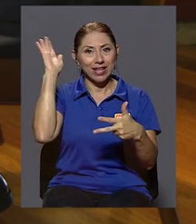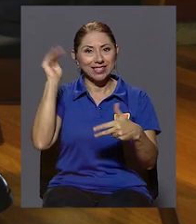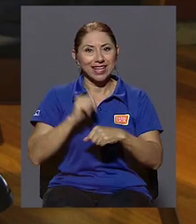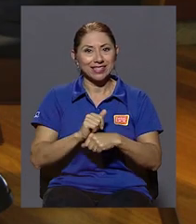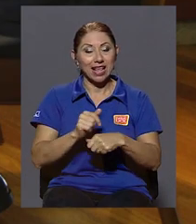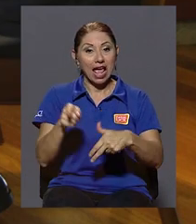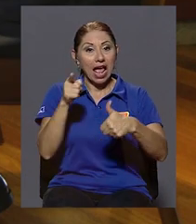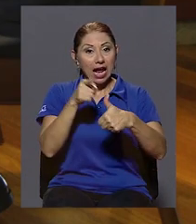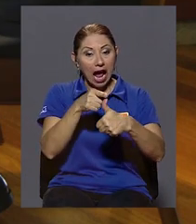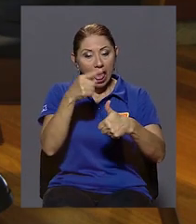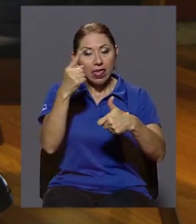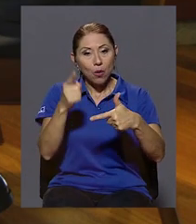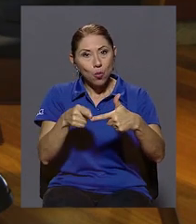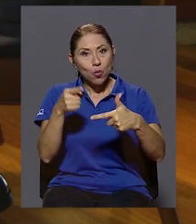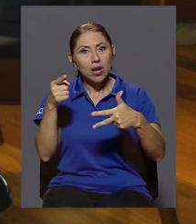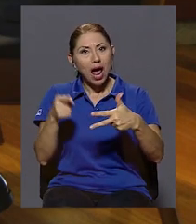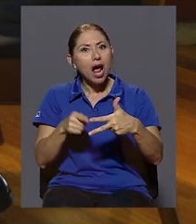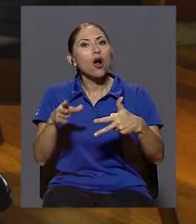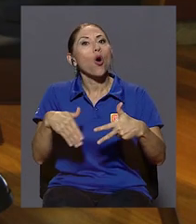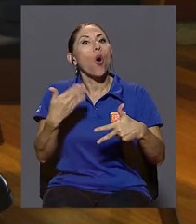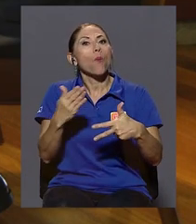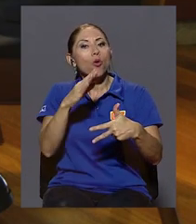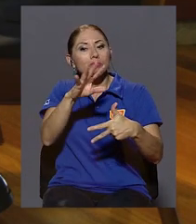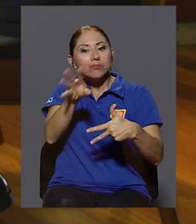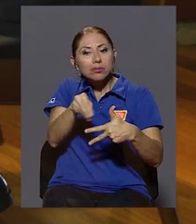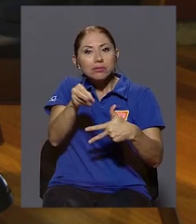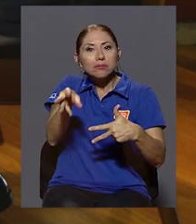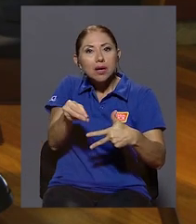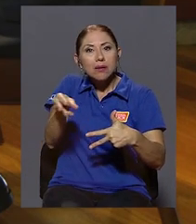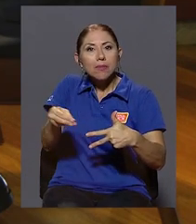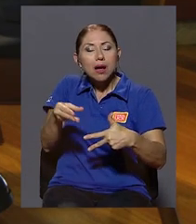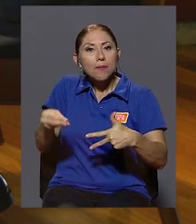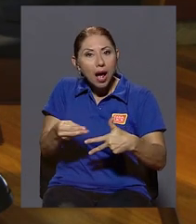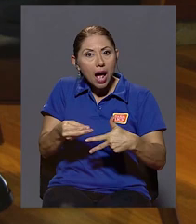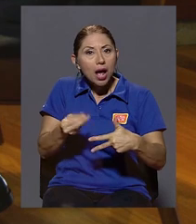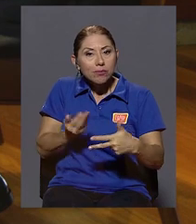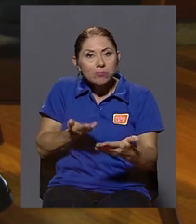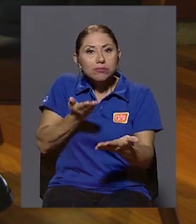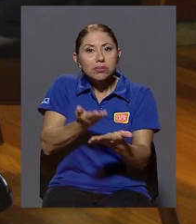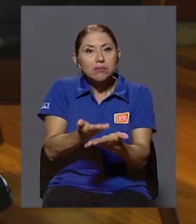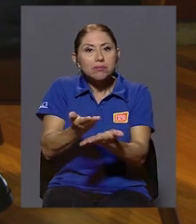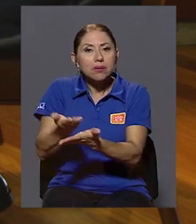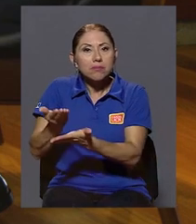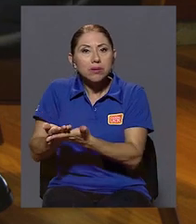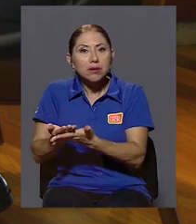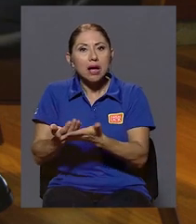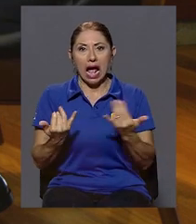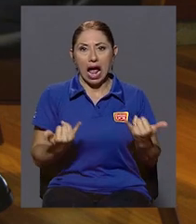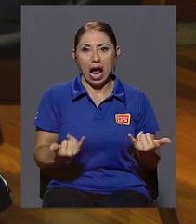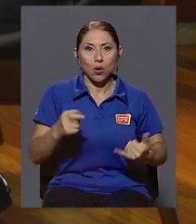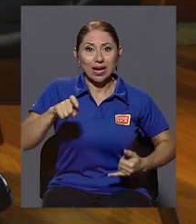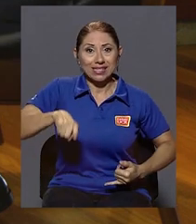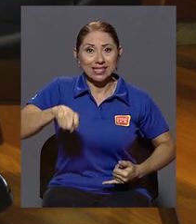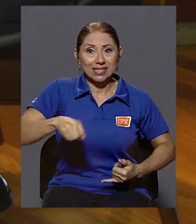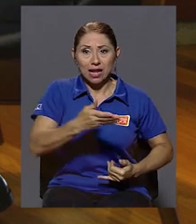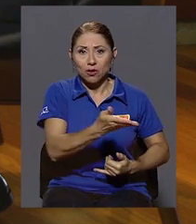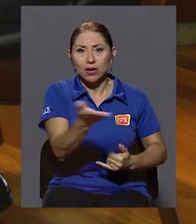conferencias y cómo cada una fue aportando y agregando elementos que es necesario que ahora las